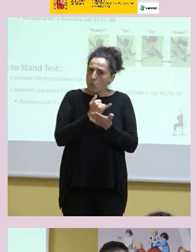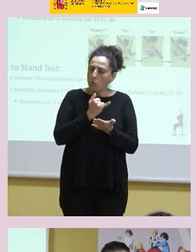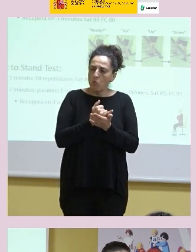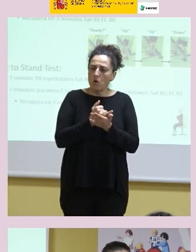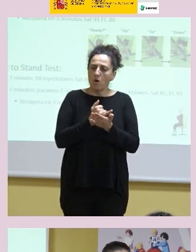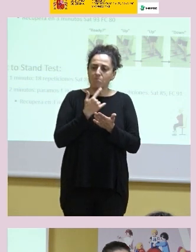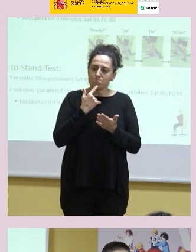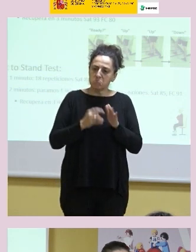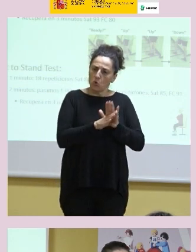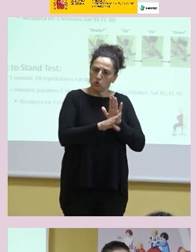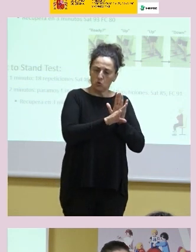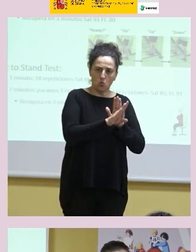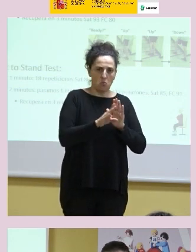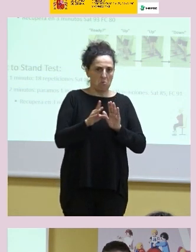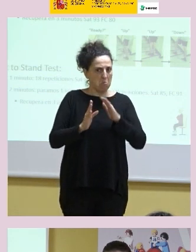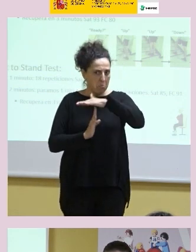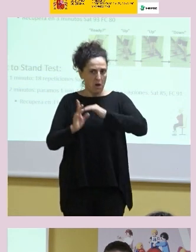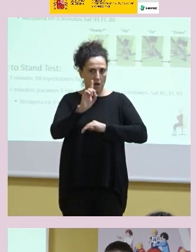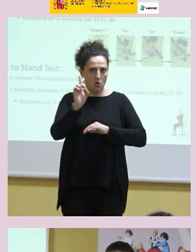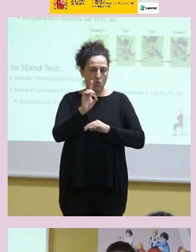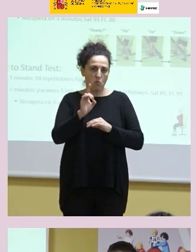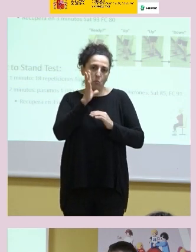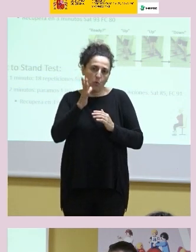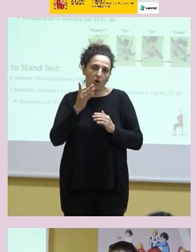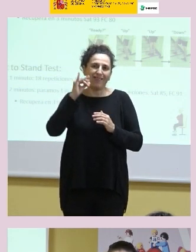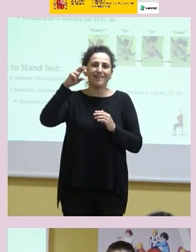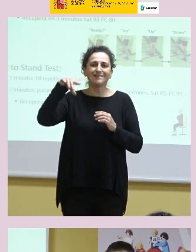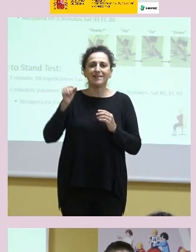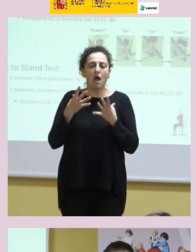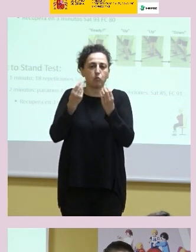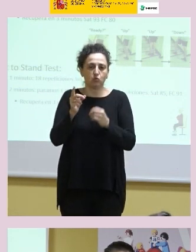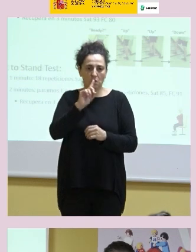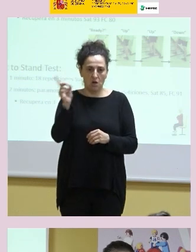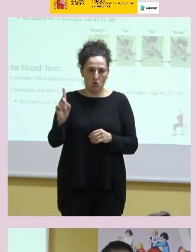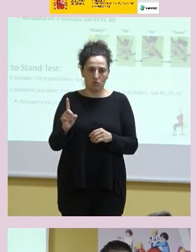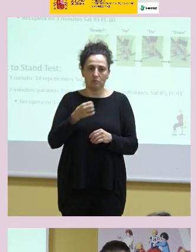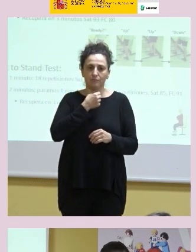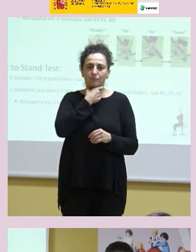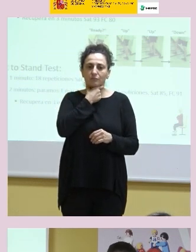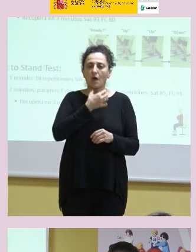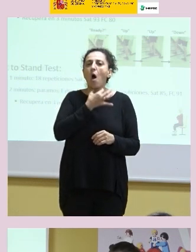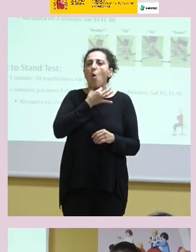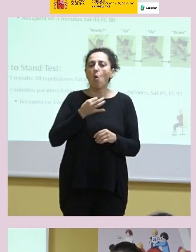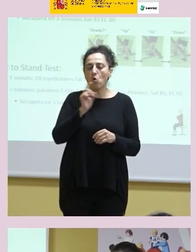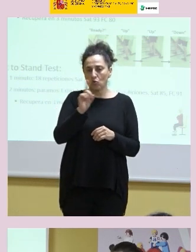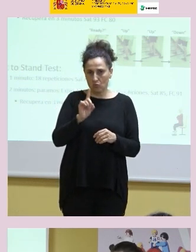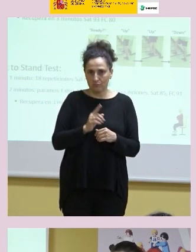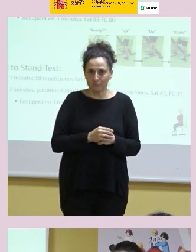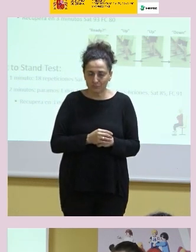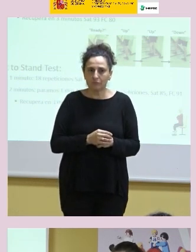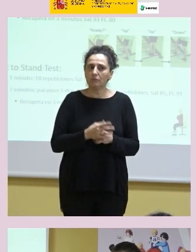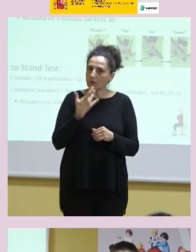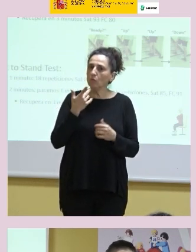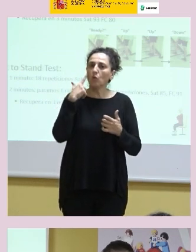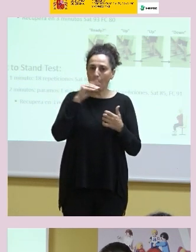pesar de la desaturación porque no había mucha disnea en el paciente, pero es verdad que es una desaturación notable. En 3